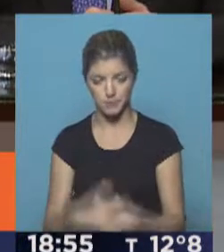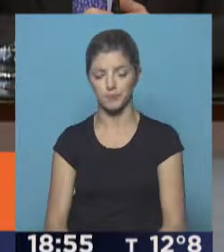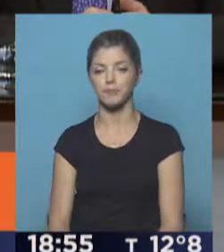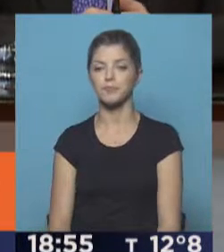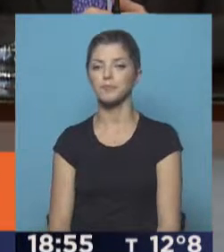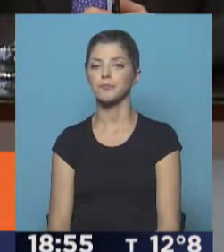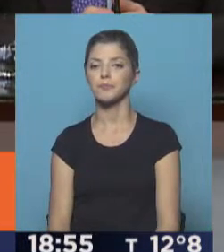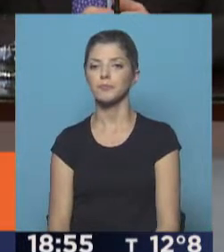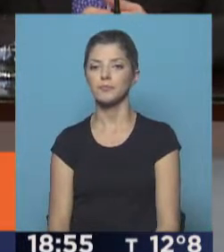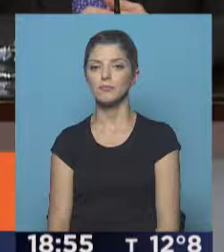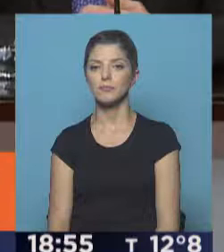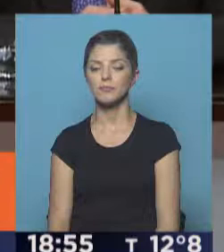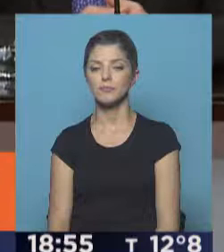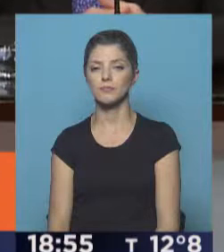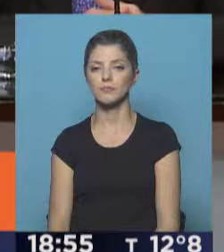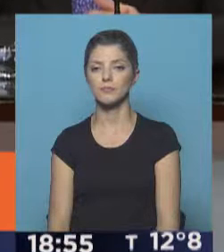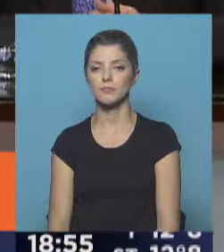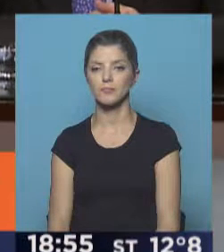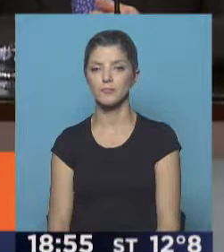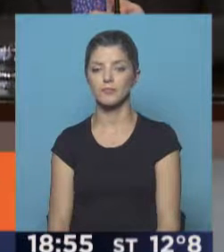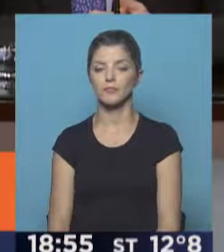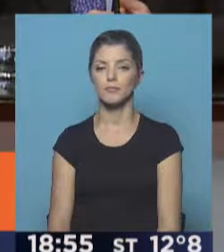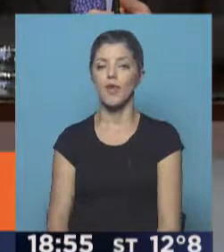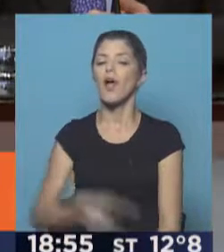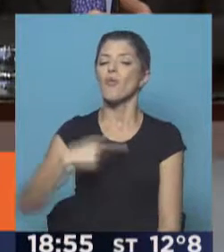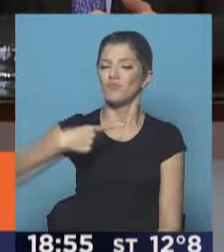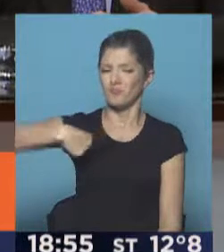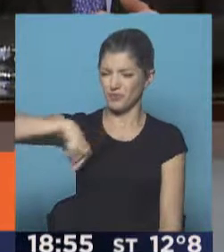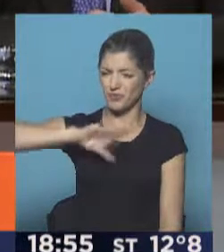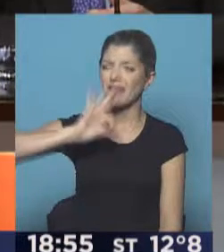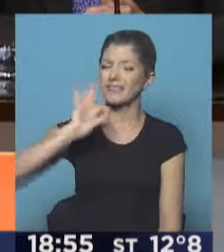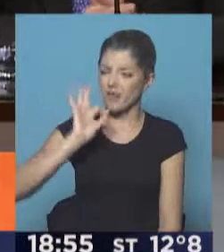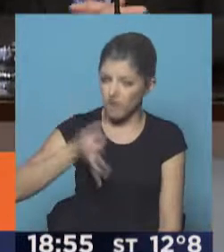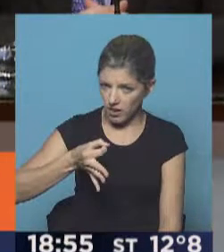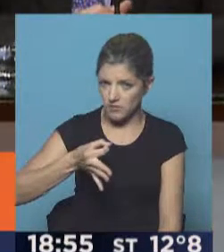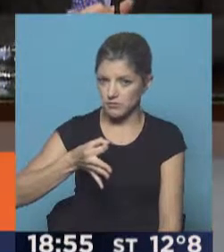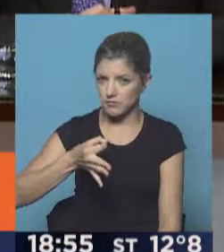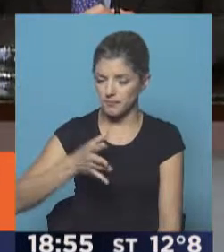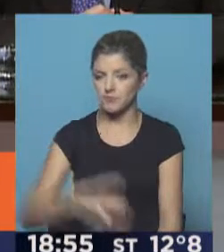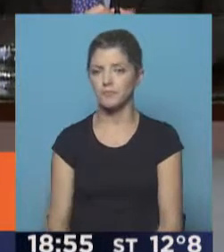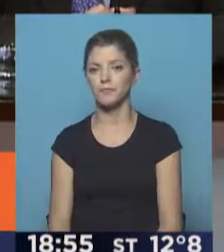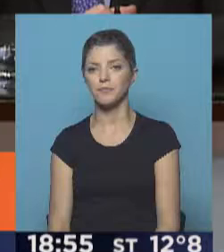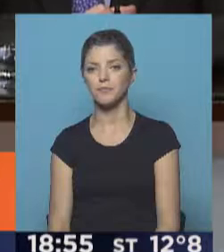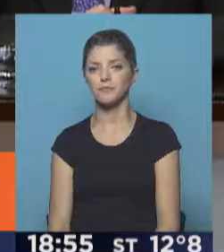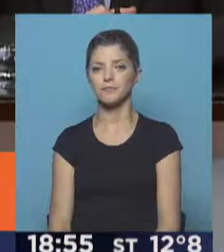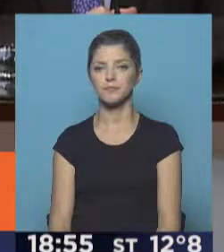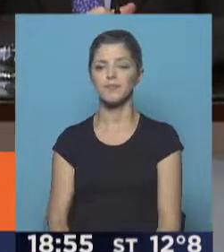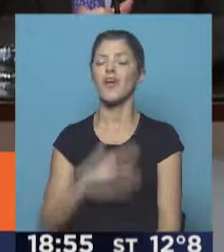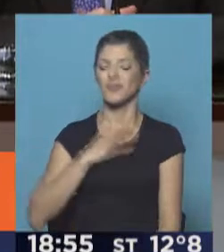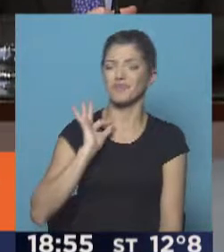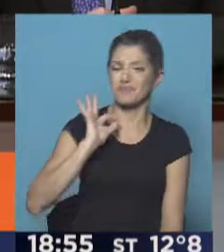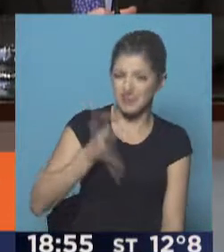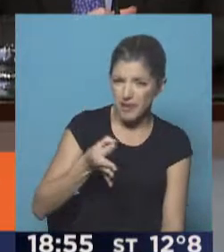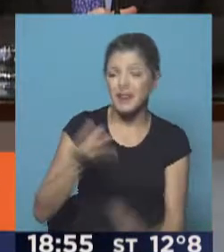de que sabiendo el enorme dolor, la enorme presión que generamos